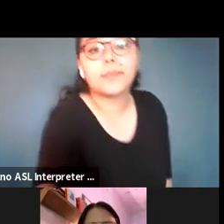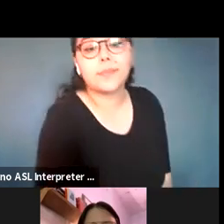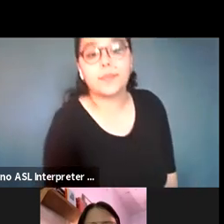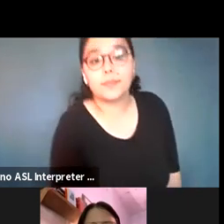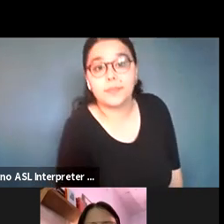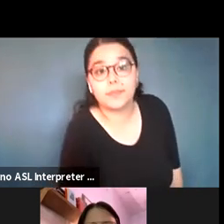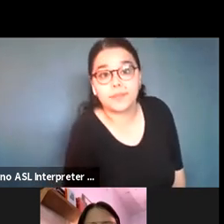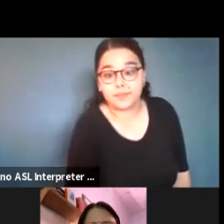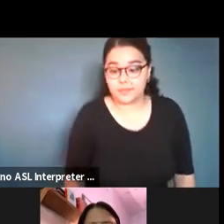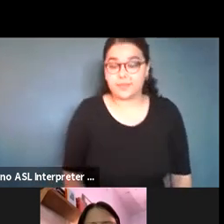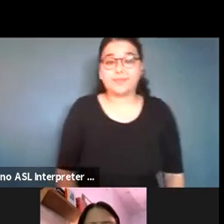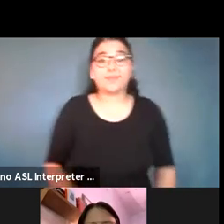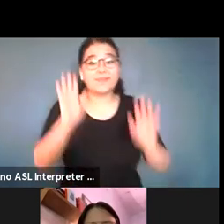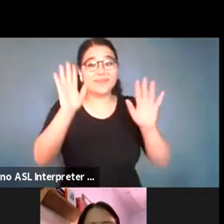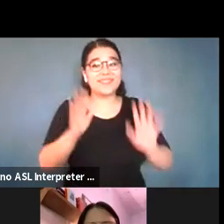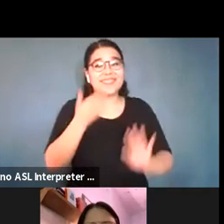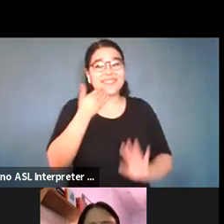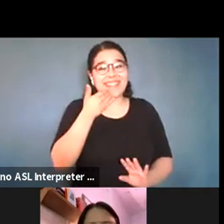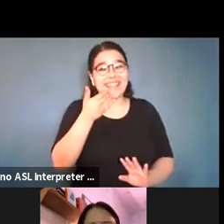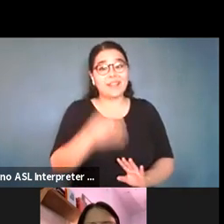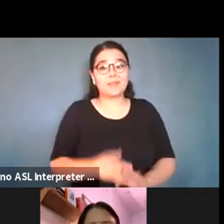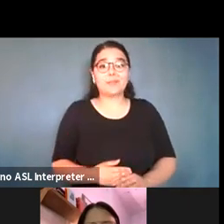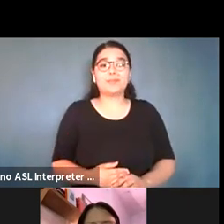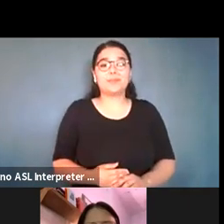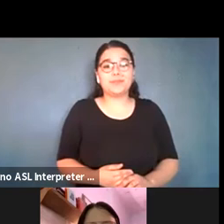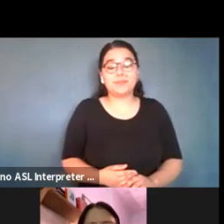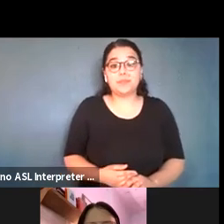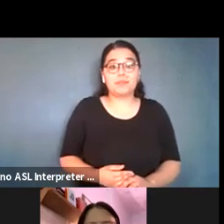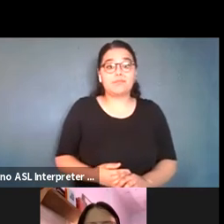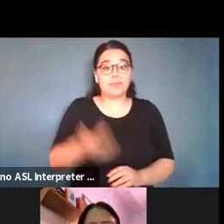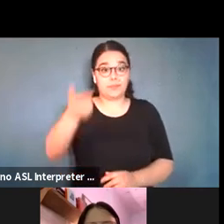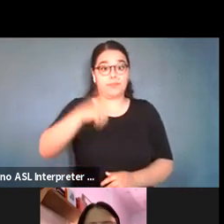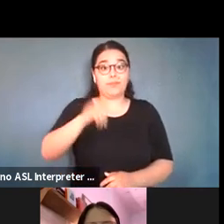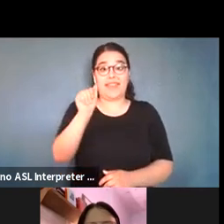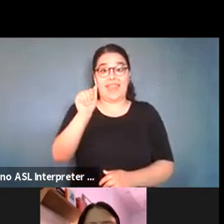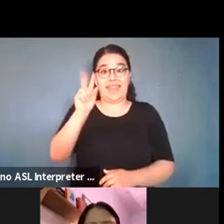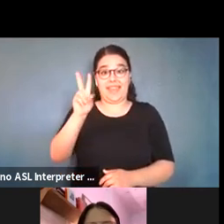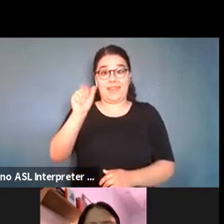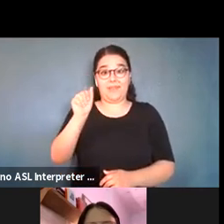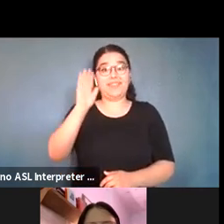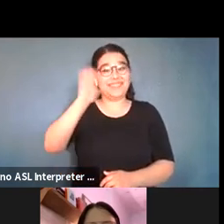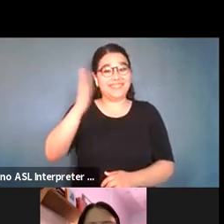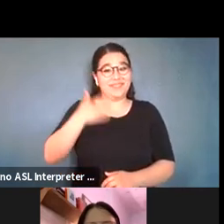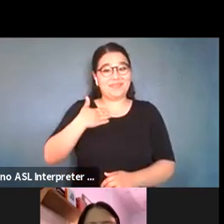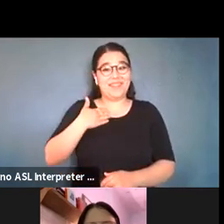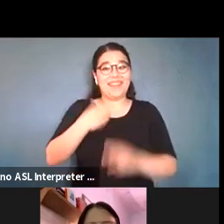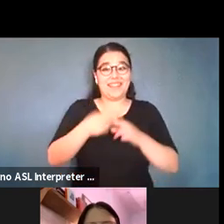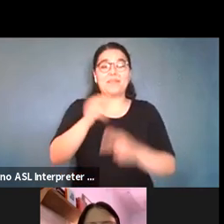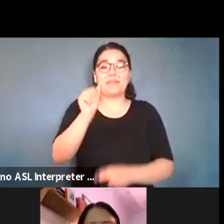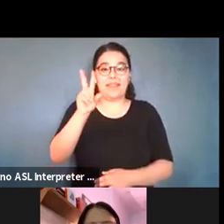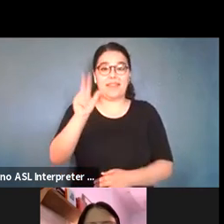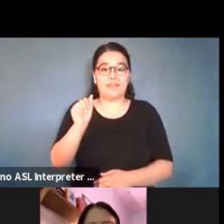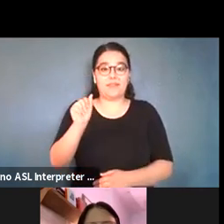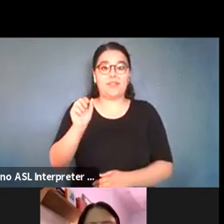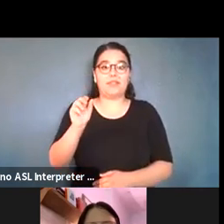Great, thank you so much. Hi everyone, before we get started, I'd just like to introduce myself. My name is Ava, my pronouns are she, her, hers, and I will